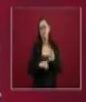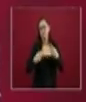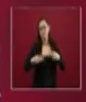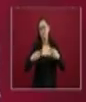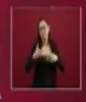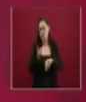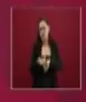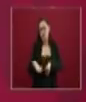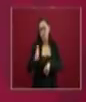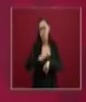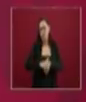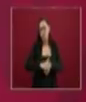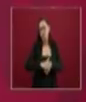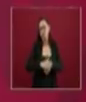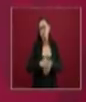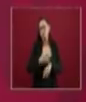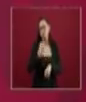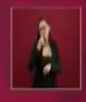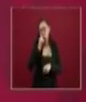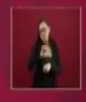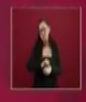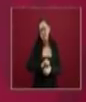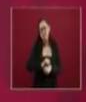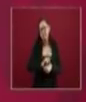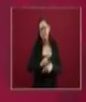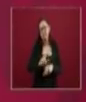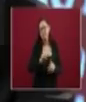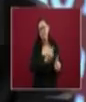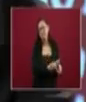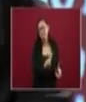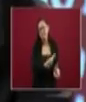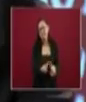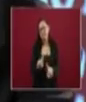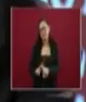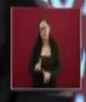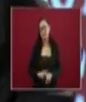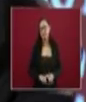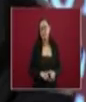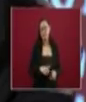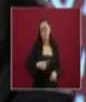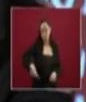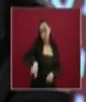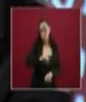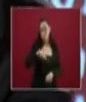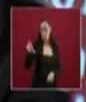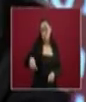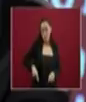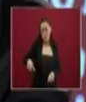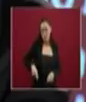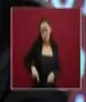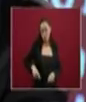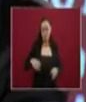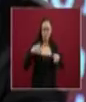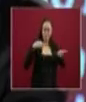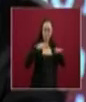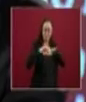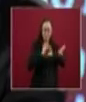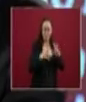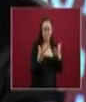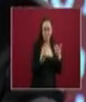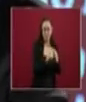son los niños o sea los niños y los jóvenes son los que no aparecen en esta ecuación cosa que me parece